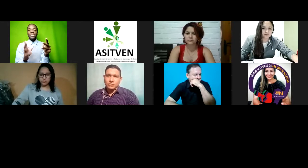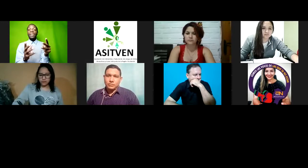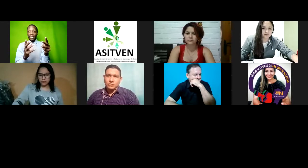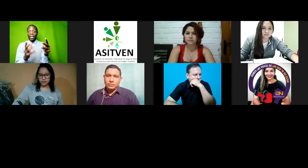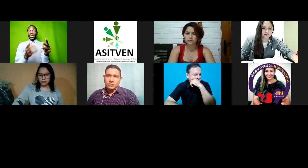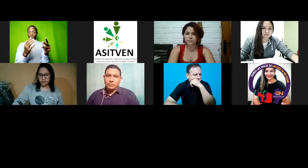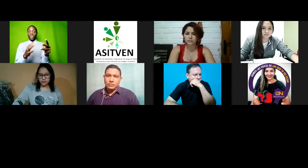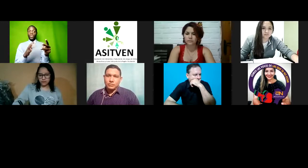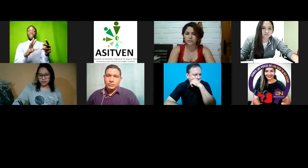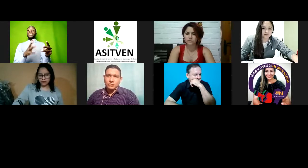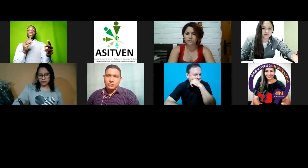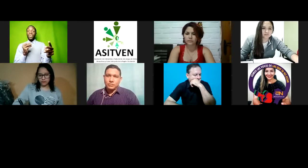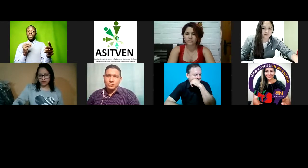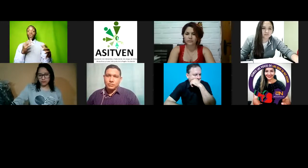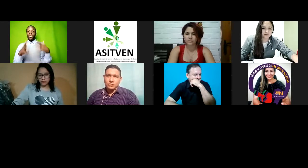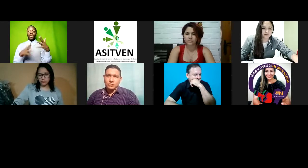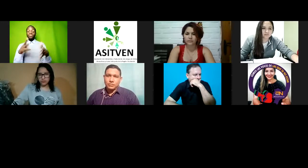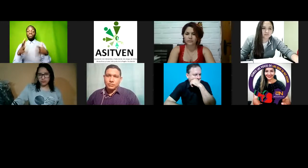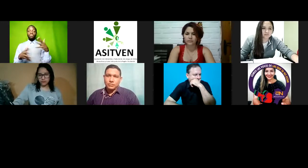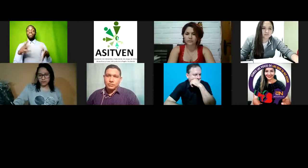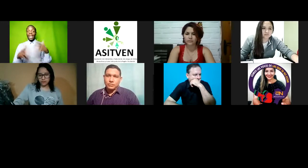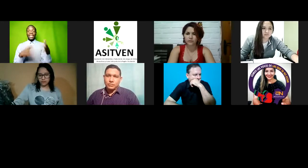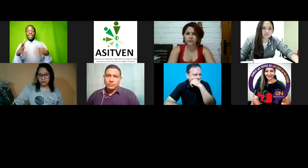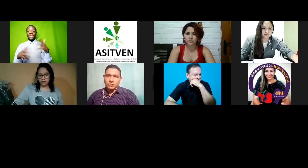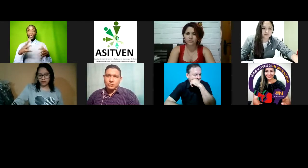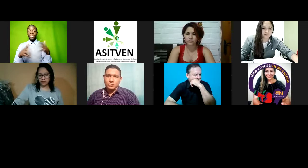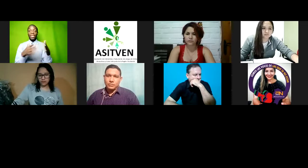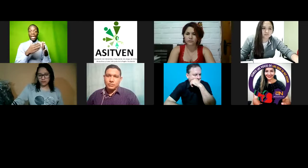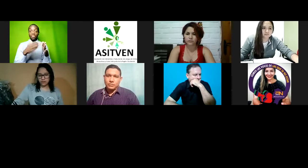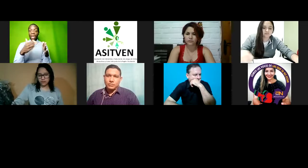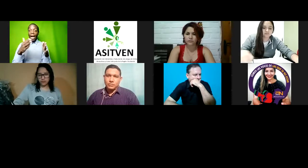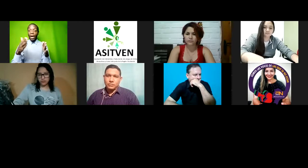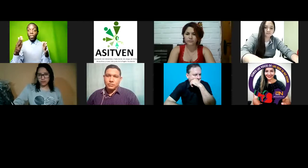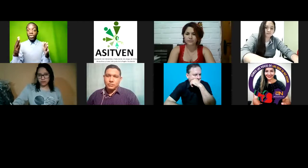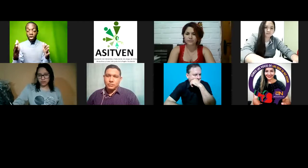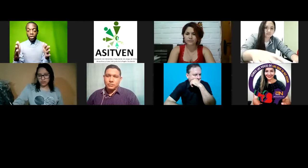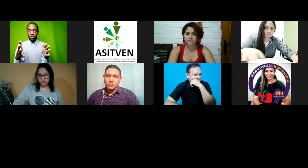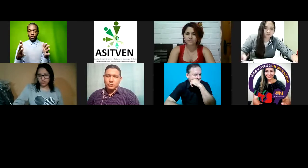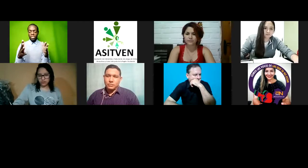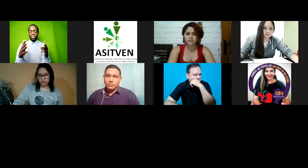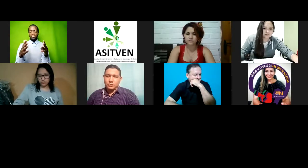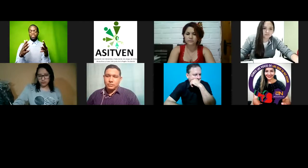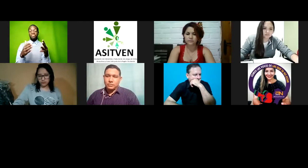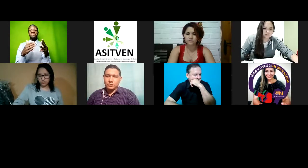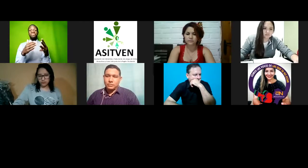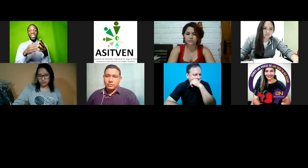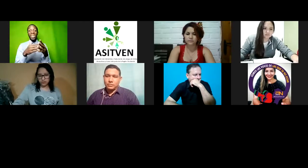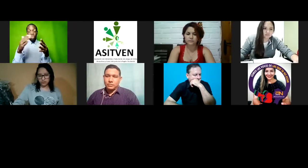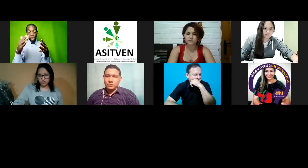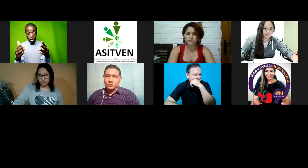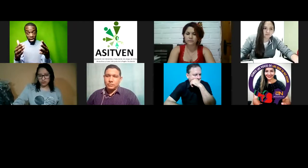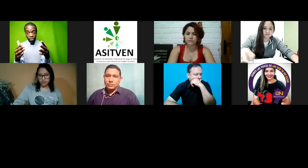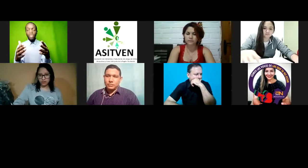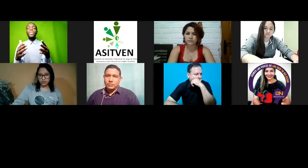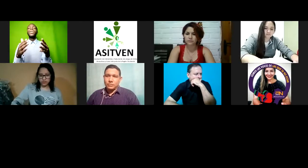imitar. Entonces usted va a hacer un borrador de esa imitación que va a hacer. Hágalo por 5 minutos también. Y